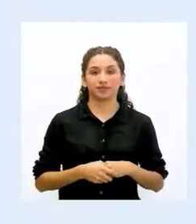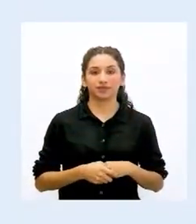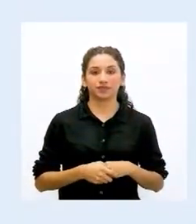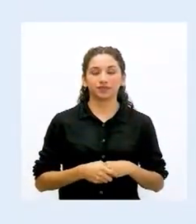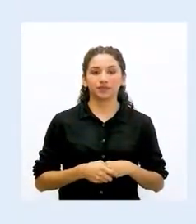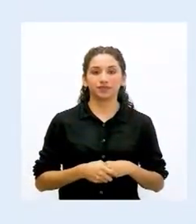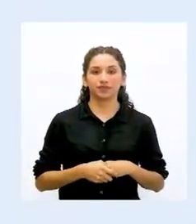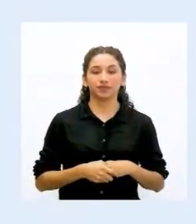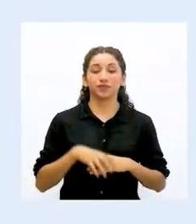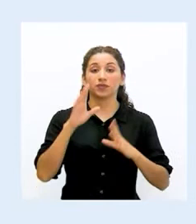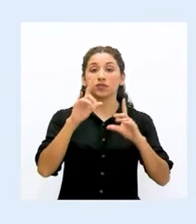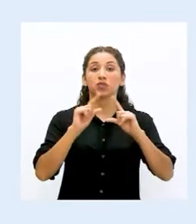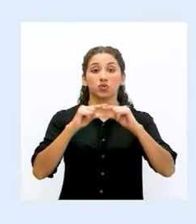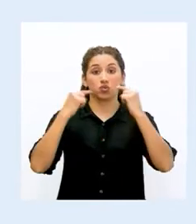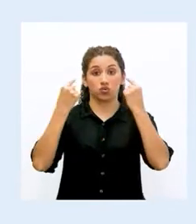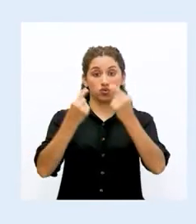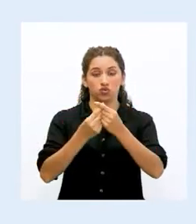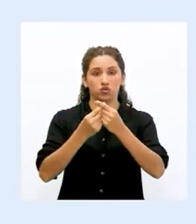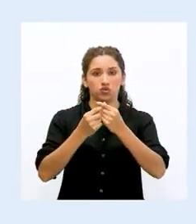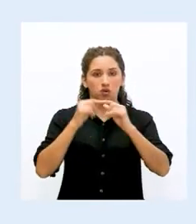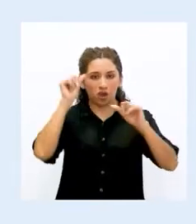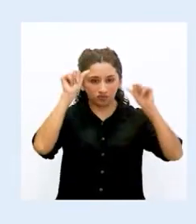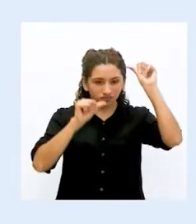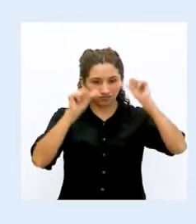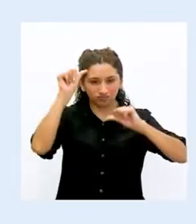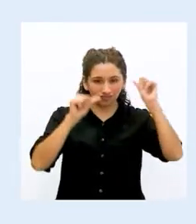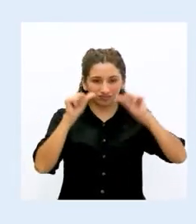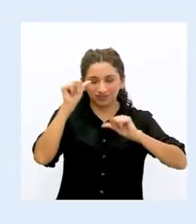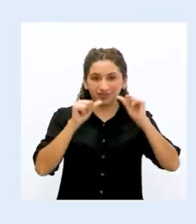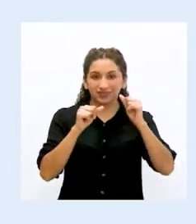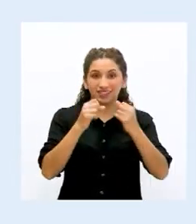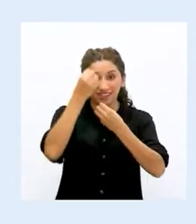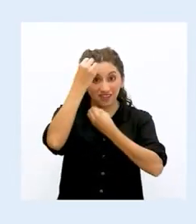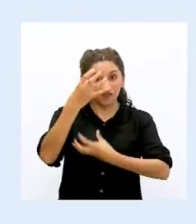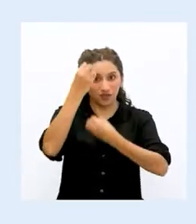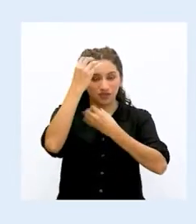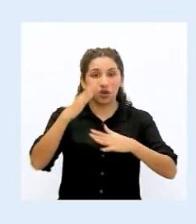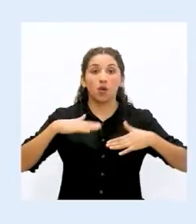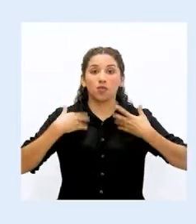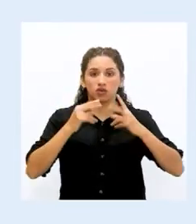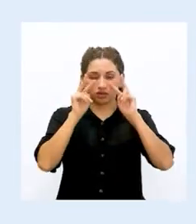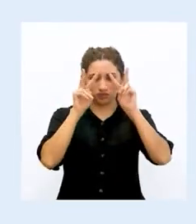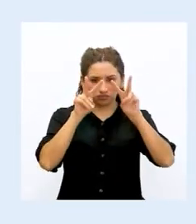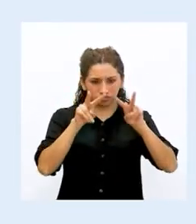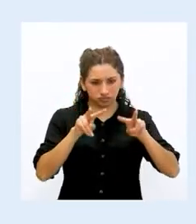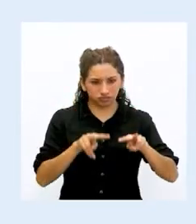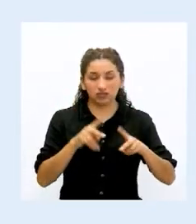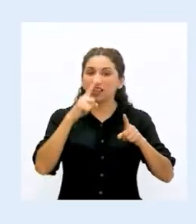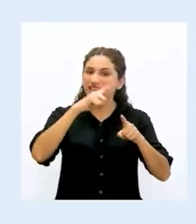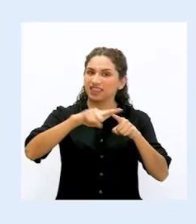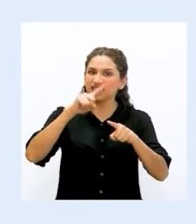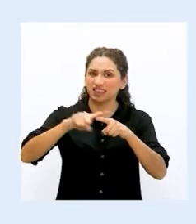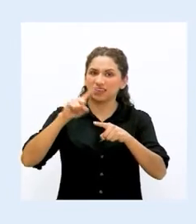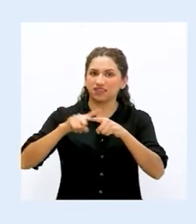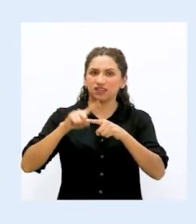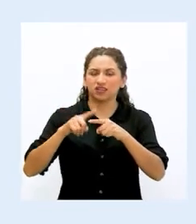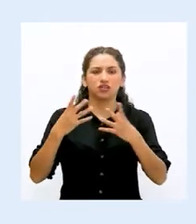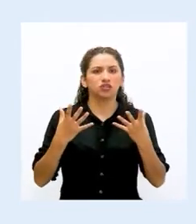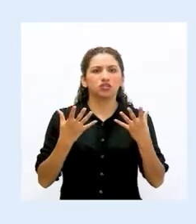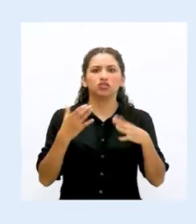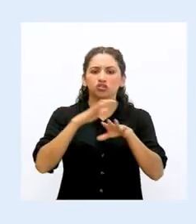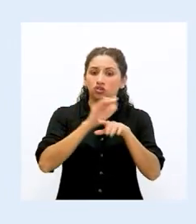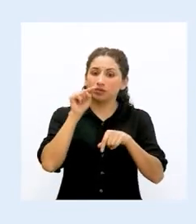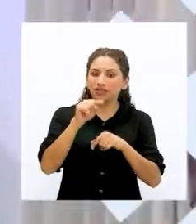A través de la organización y el análisis de datos, podemos visualizar percepciones diversas frente a un